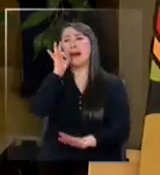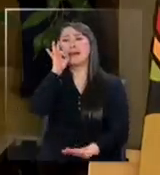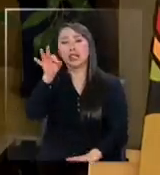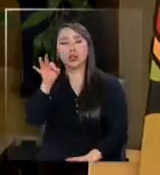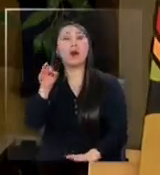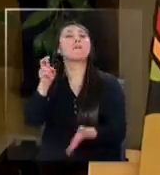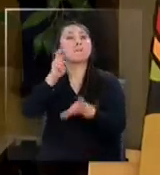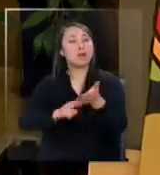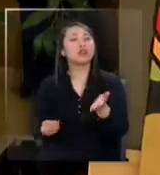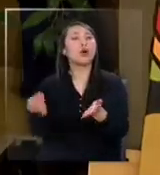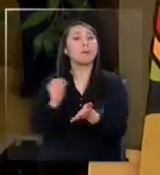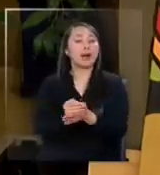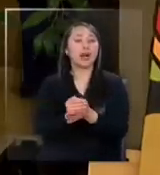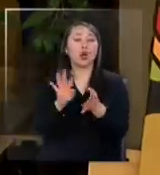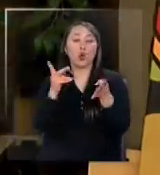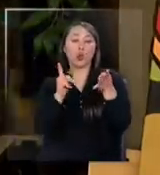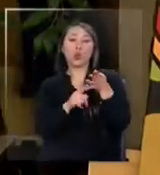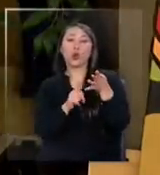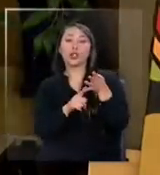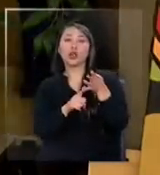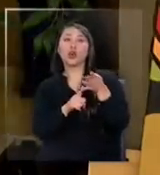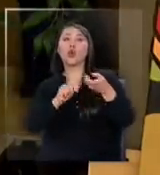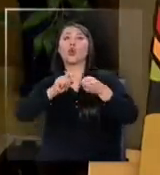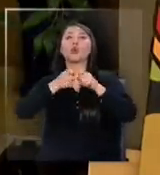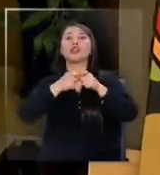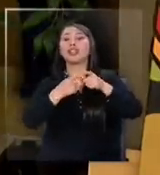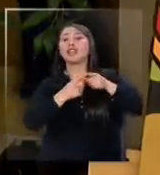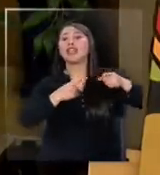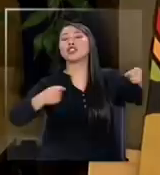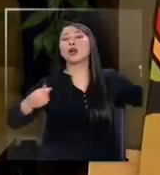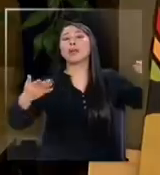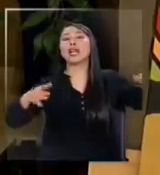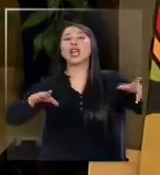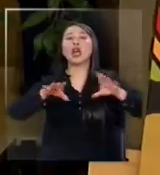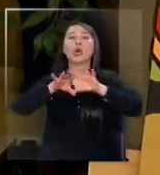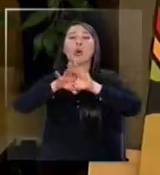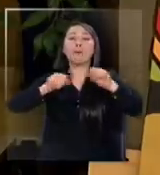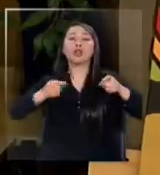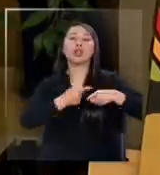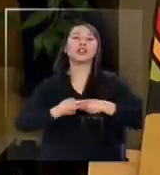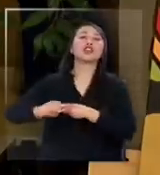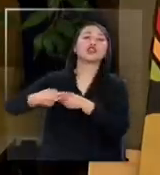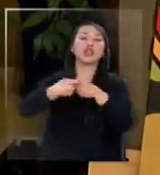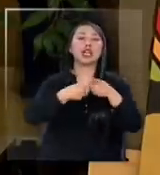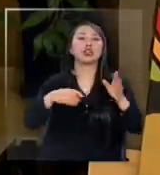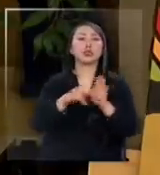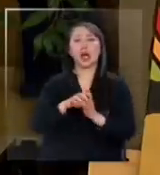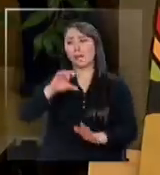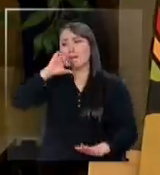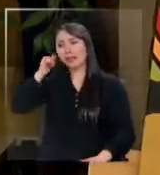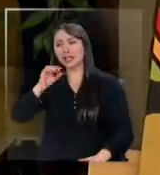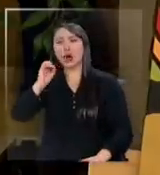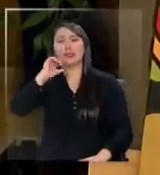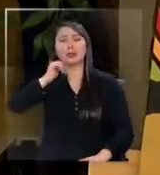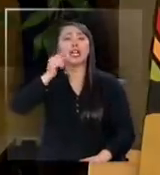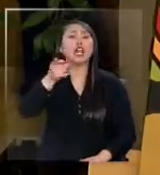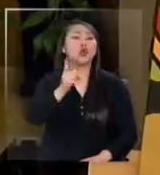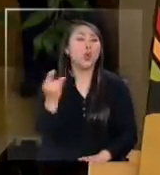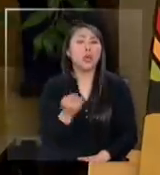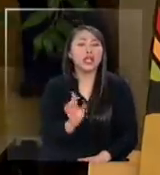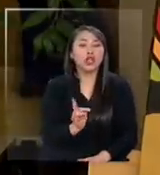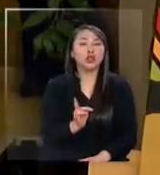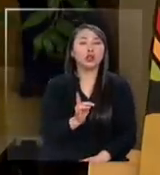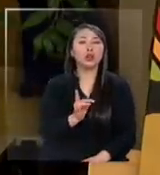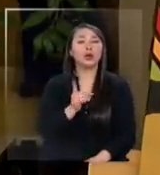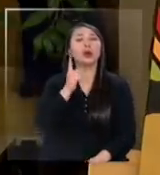reflexión. Y cuarto, un gran debate nacional para un nuevo pacto social y constitucional, que no tenemos que hacerlo mañana ni pasado mañana, pero está